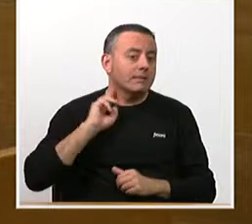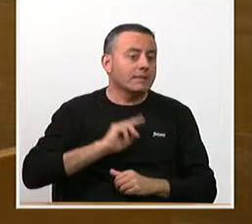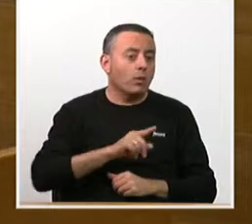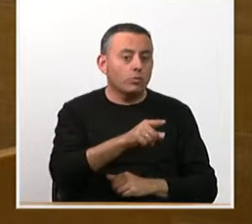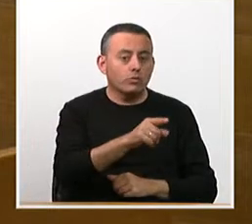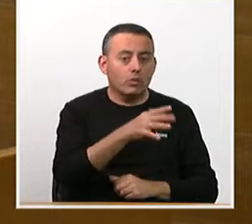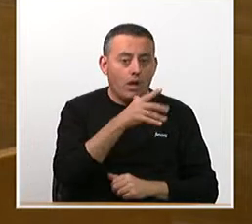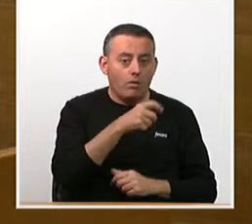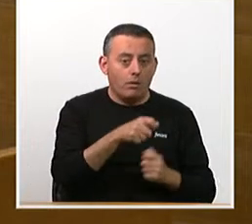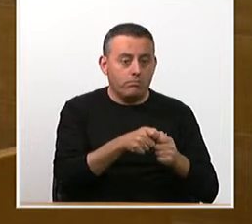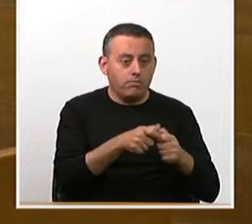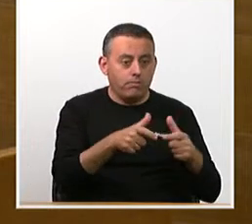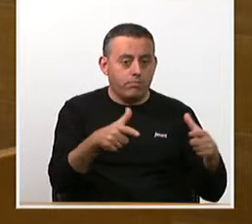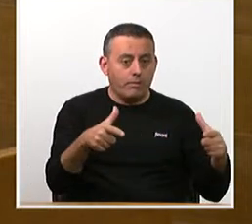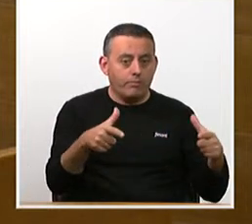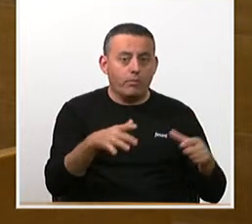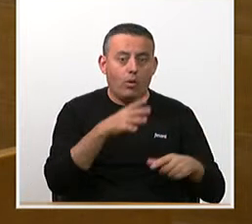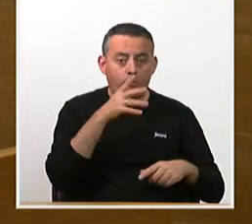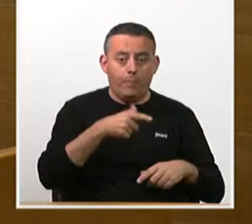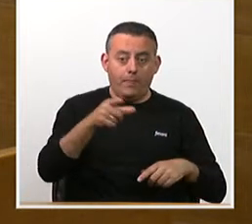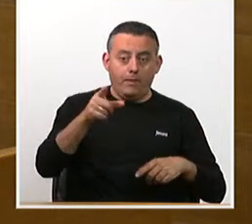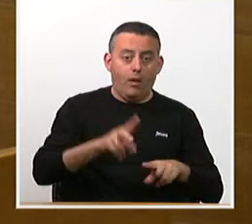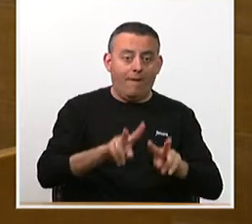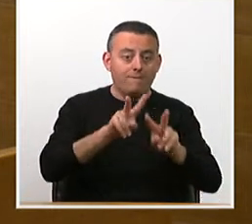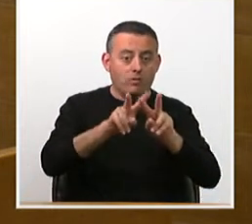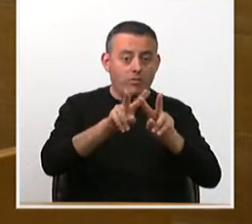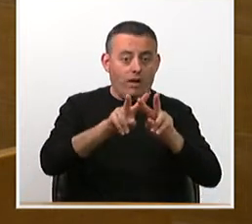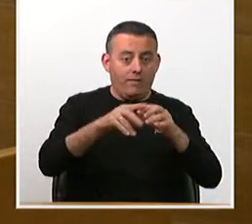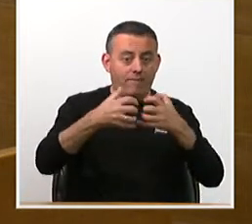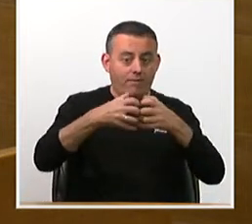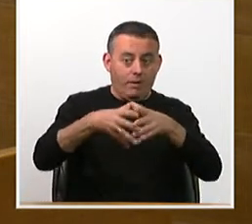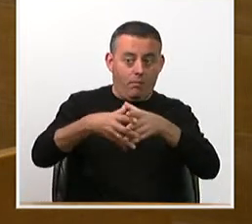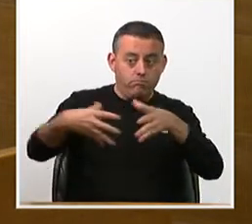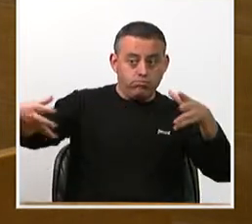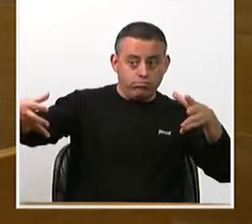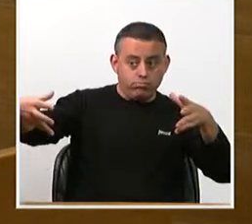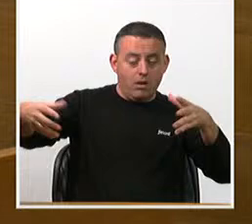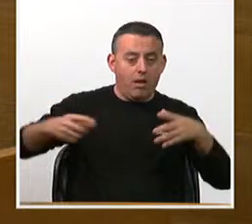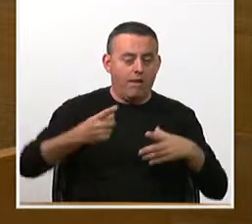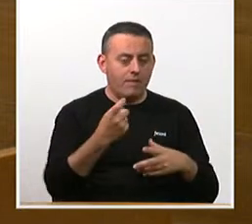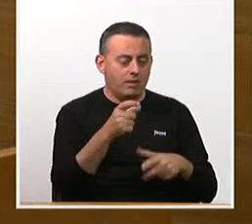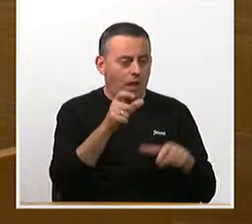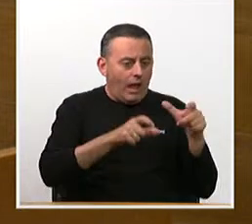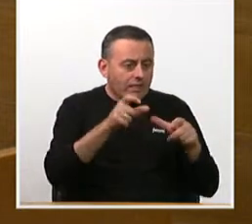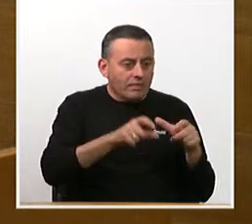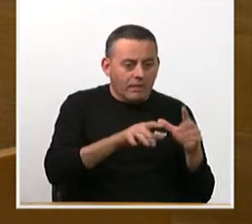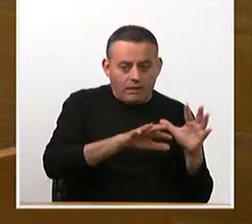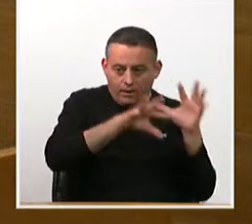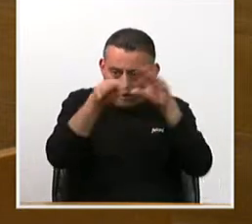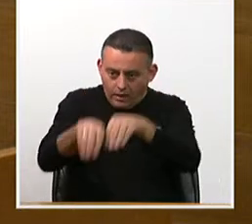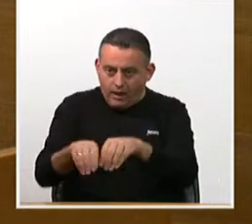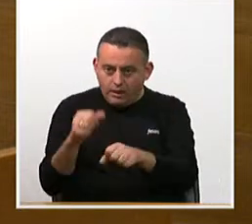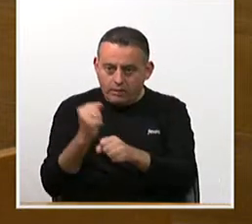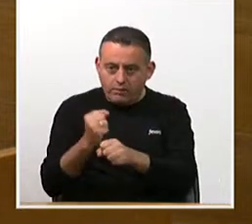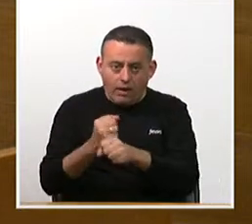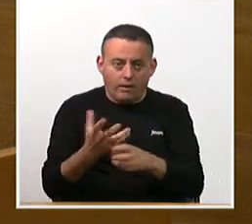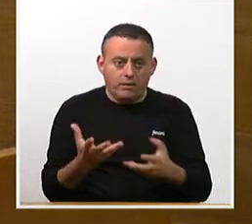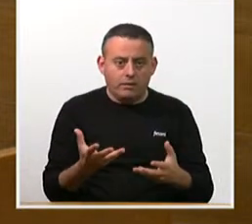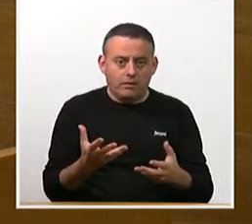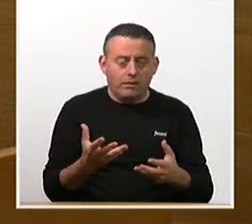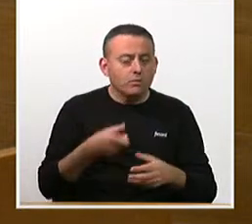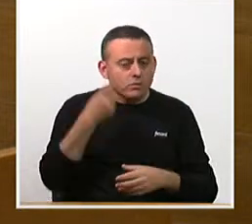dec de laor de Volkswagen real son consci de la vincula queer